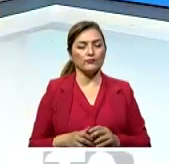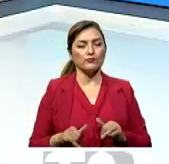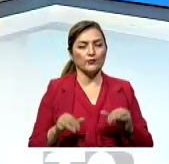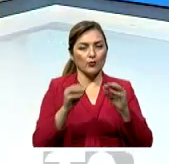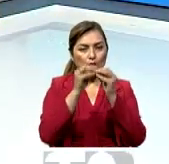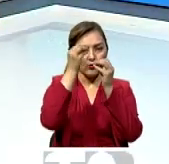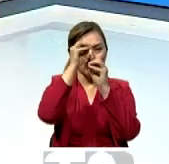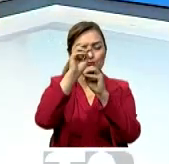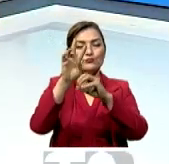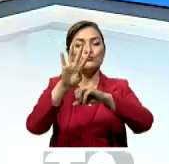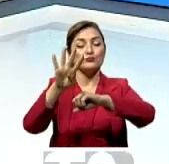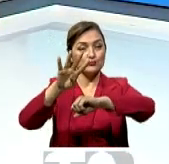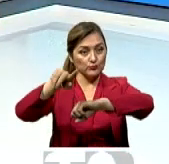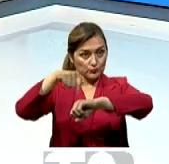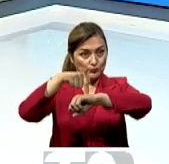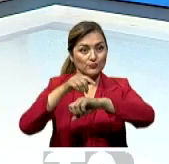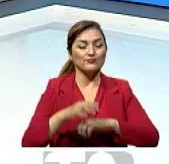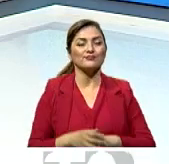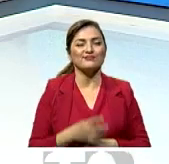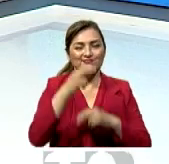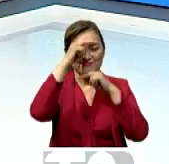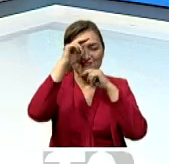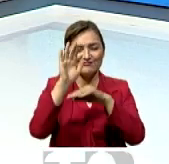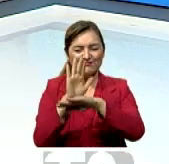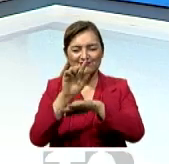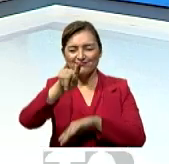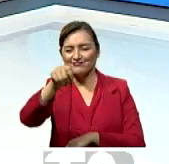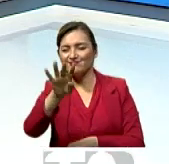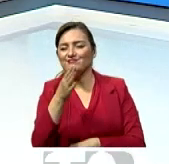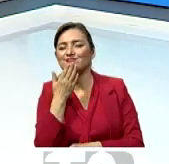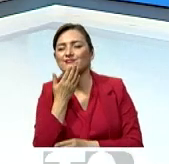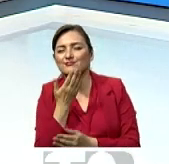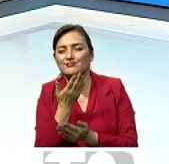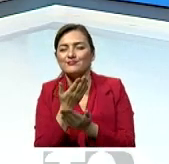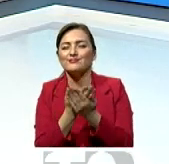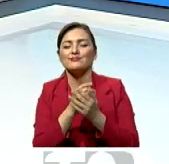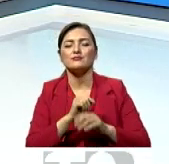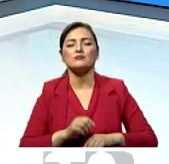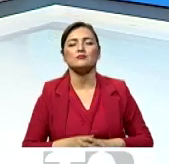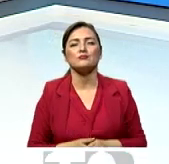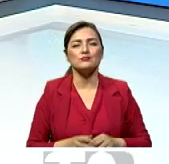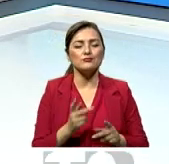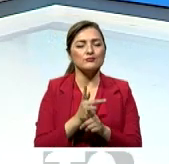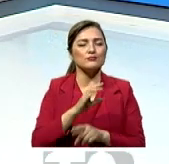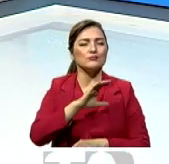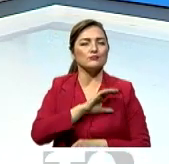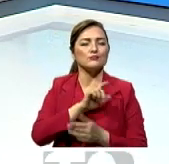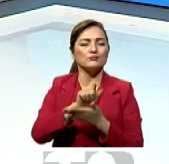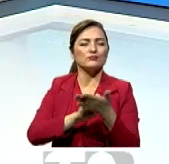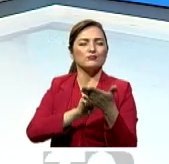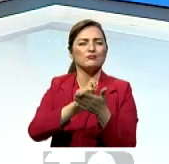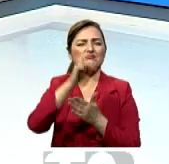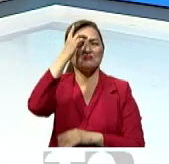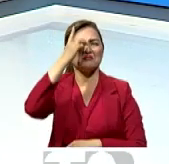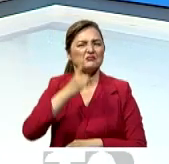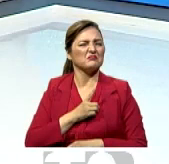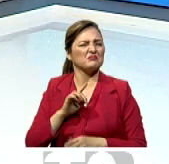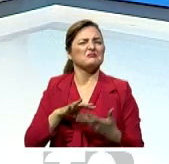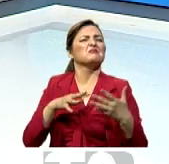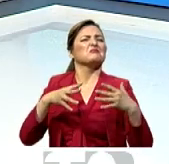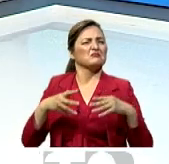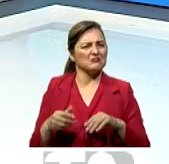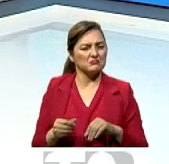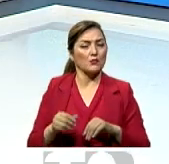Seguimos informando en 24 horas. Gracias por estar junto a nosotros. El Consejo Metropolitano aprobó la resolución de lactancia